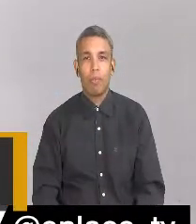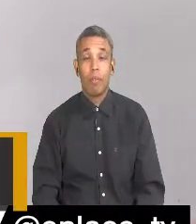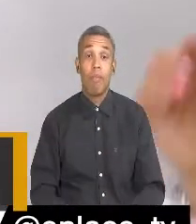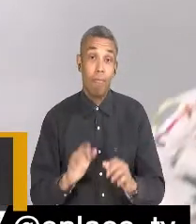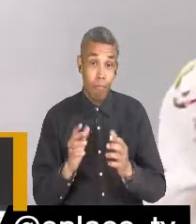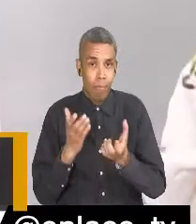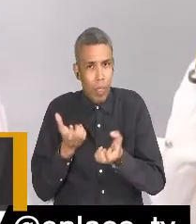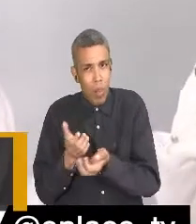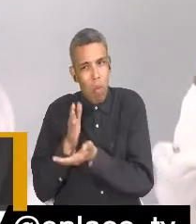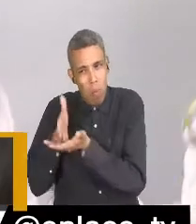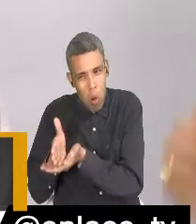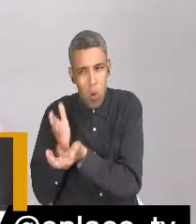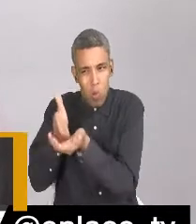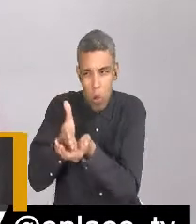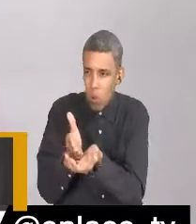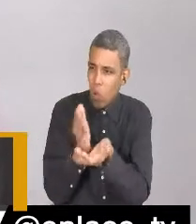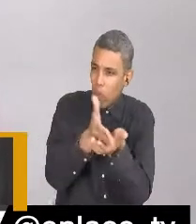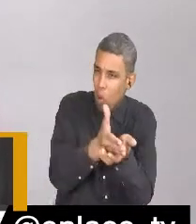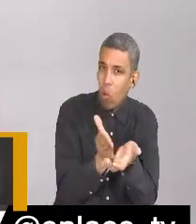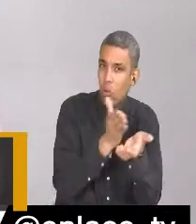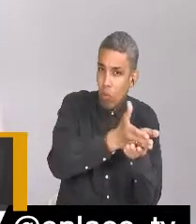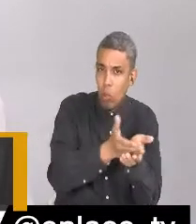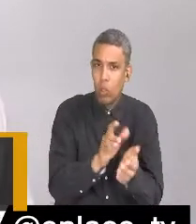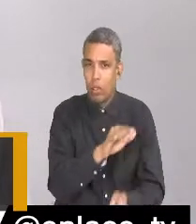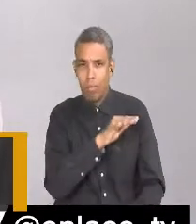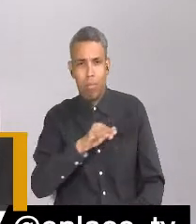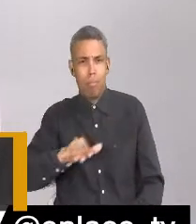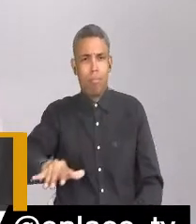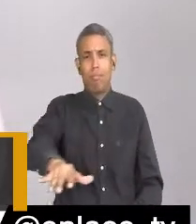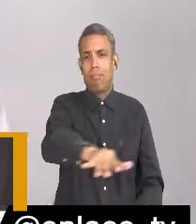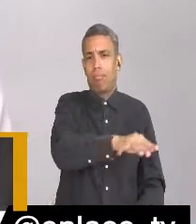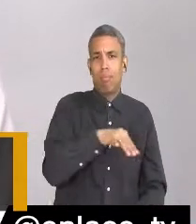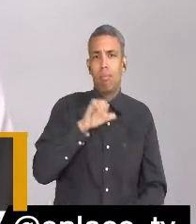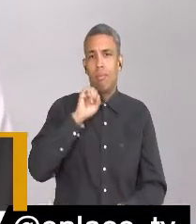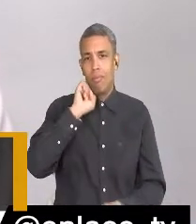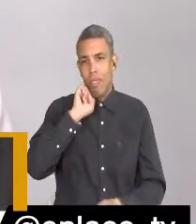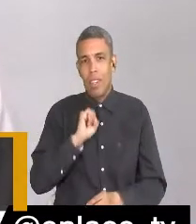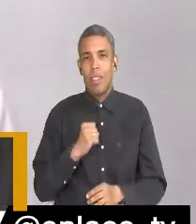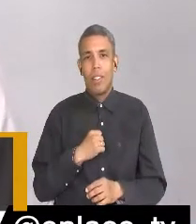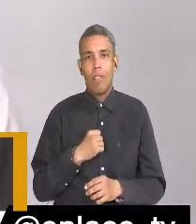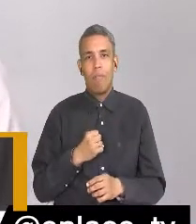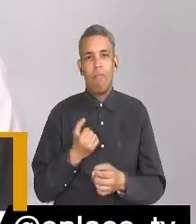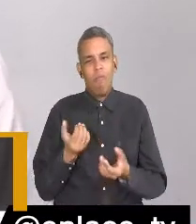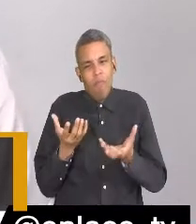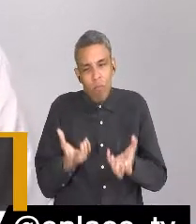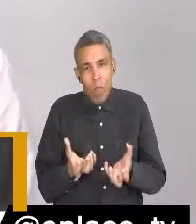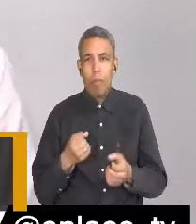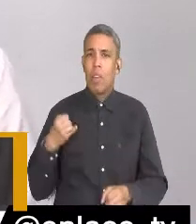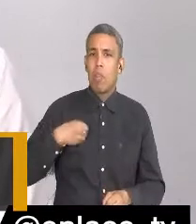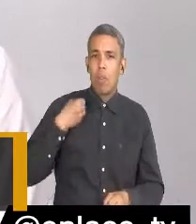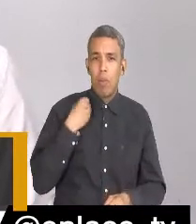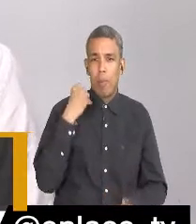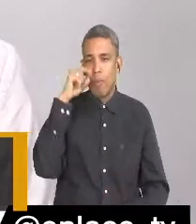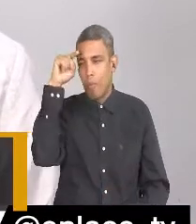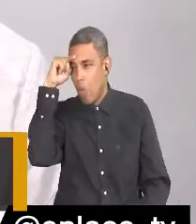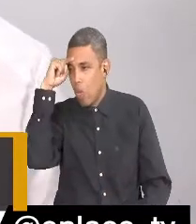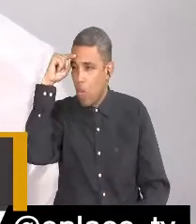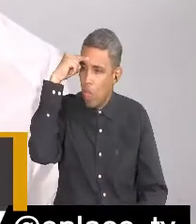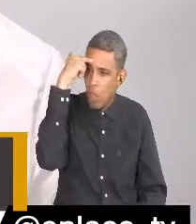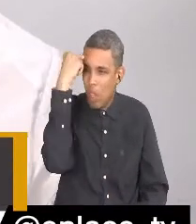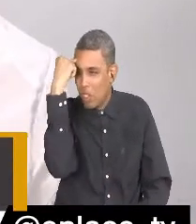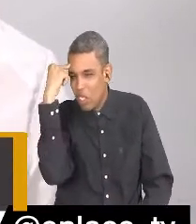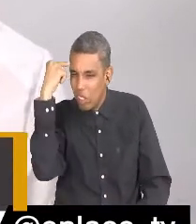cubriendo poco a poco diferentes sectores de la ciudad para educar, para concientizar, para hacer que nuestra comunidad entienda